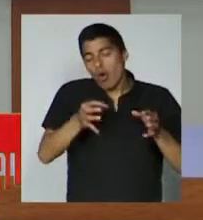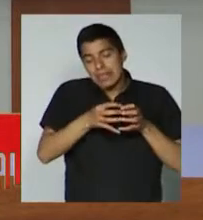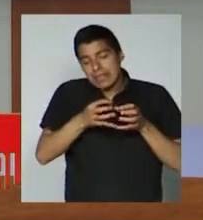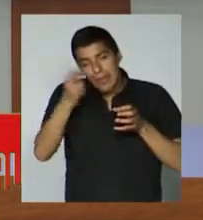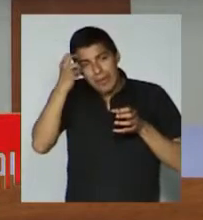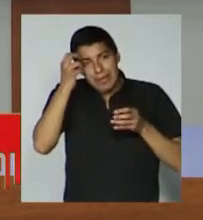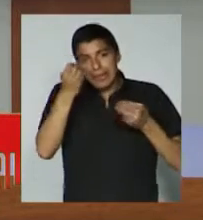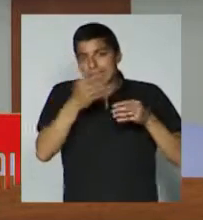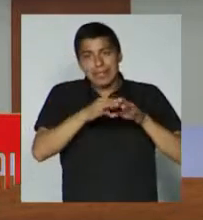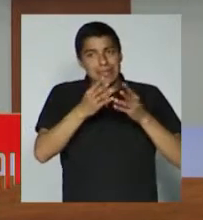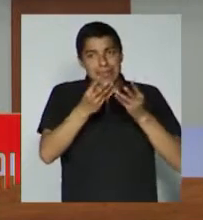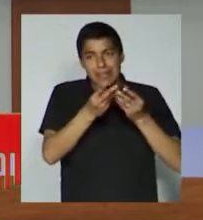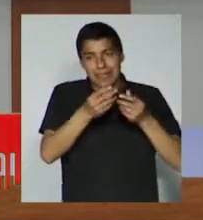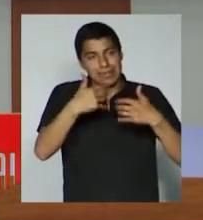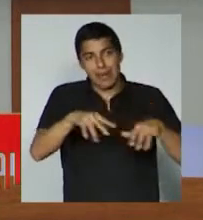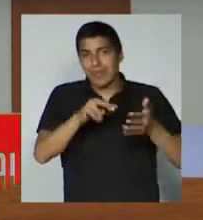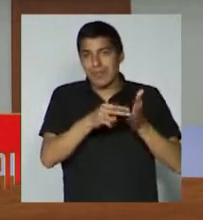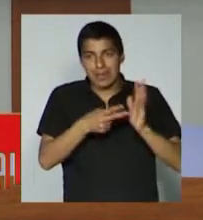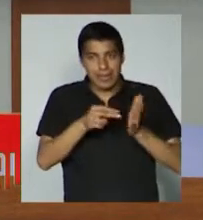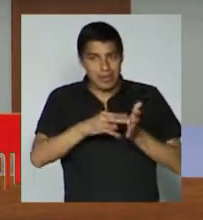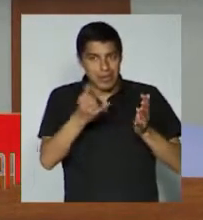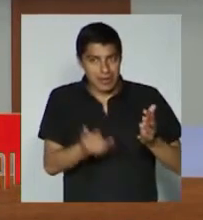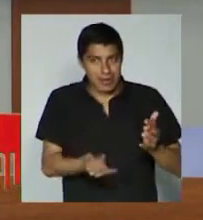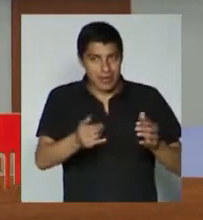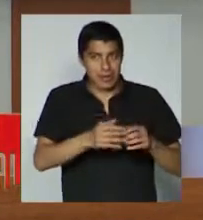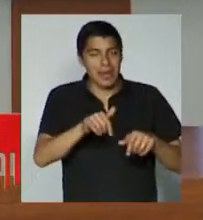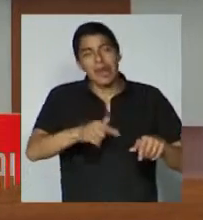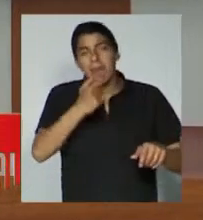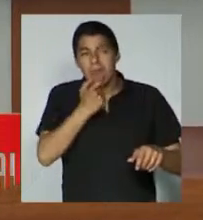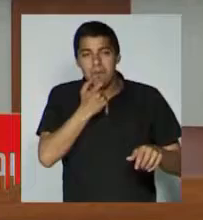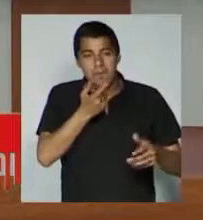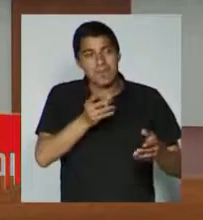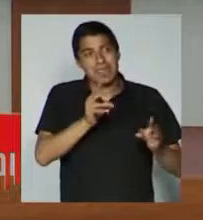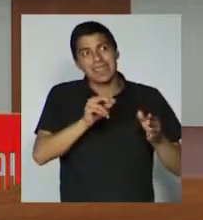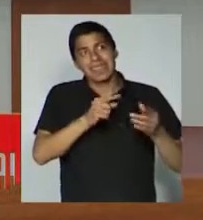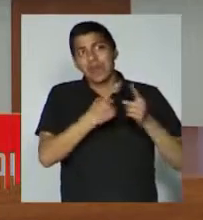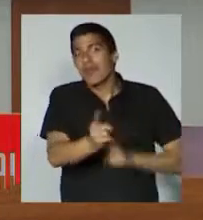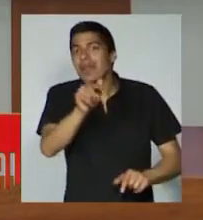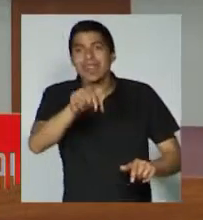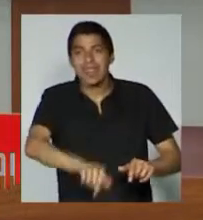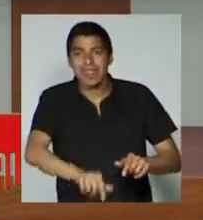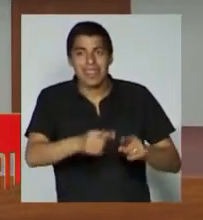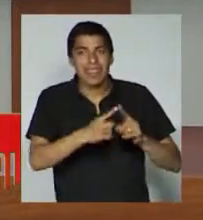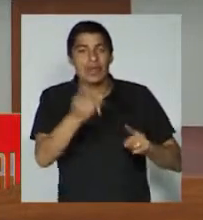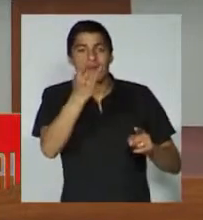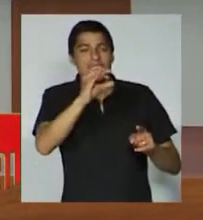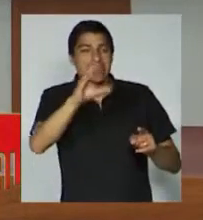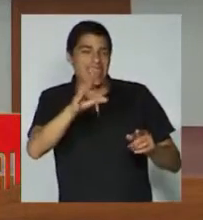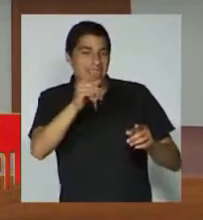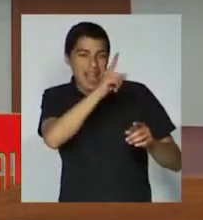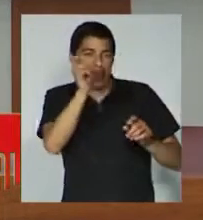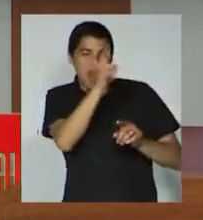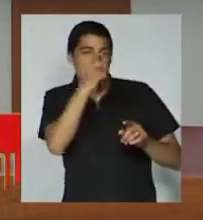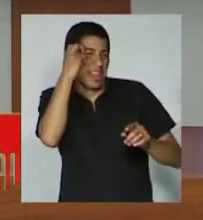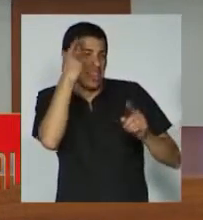del destrozo que se ha hecho en el Comité Nacional. La situación de Mendoza es totalmente distinta a la UCR Nacional. Pero lo